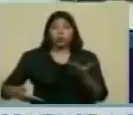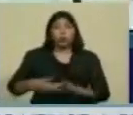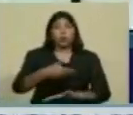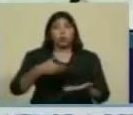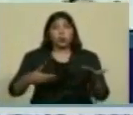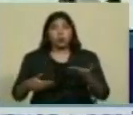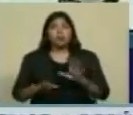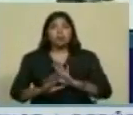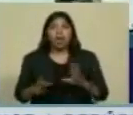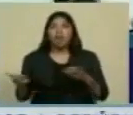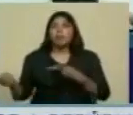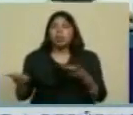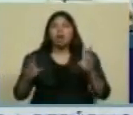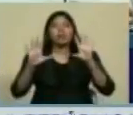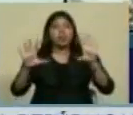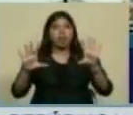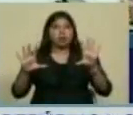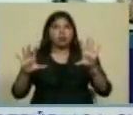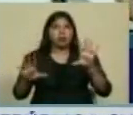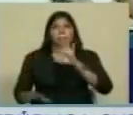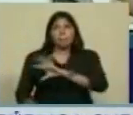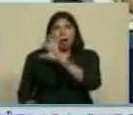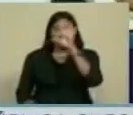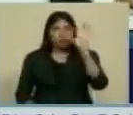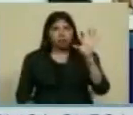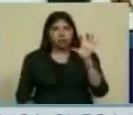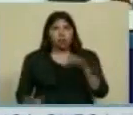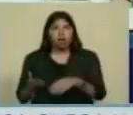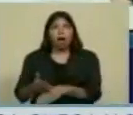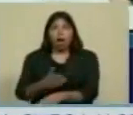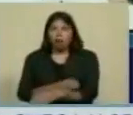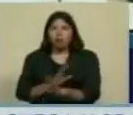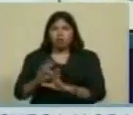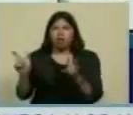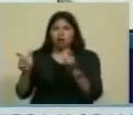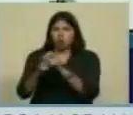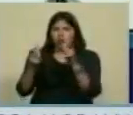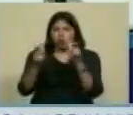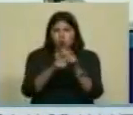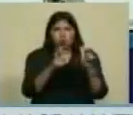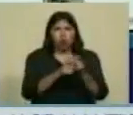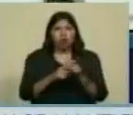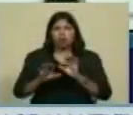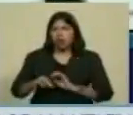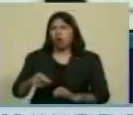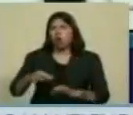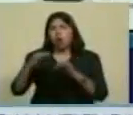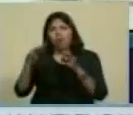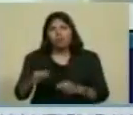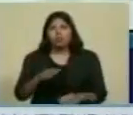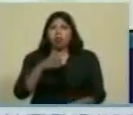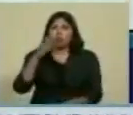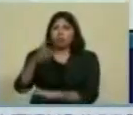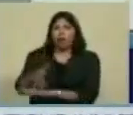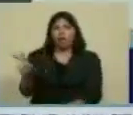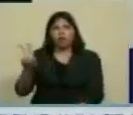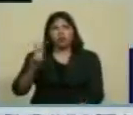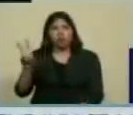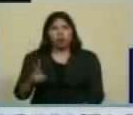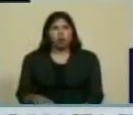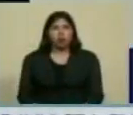países con los cuales pudimos establecer reuniones bilaterales y que han confirmado su participación